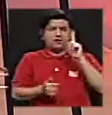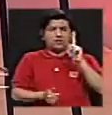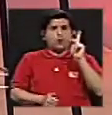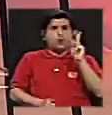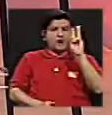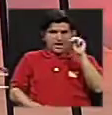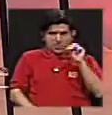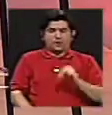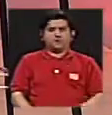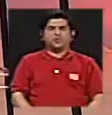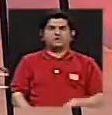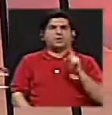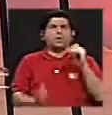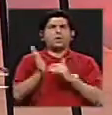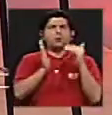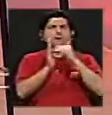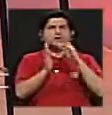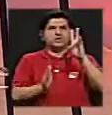carril era de